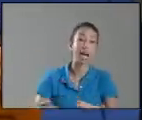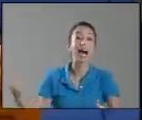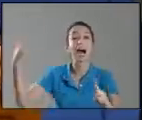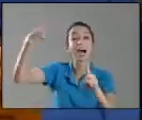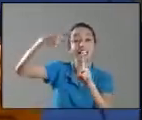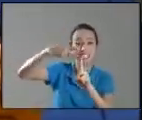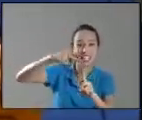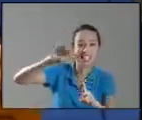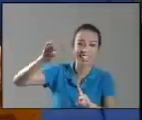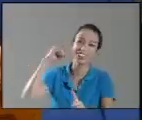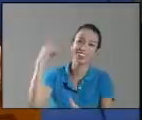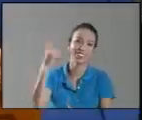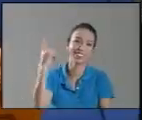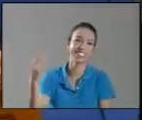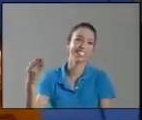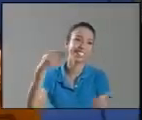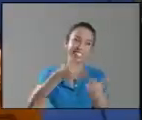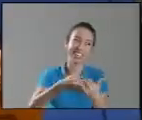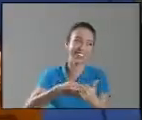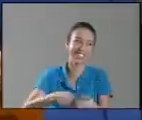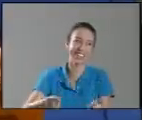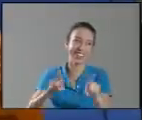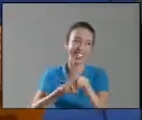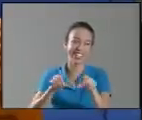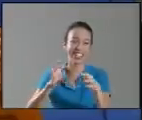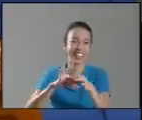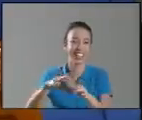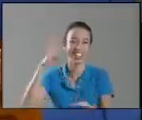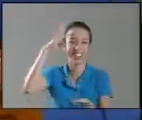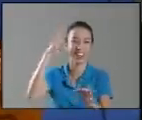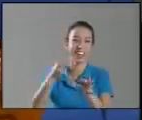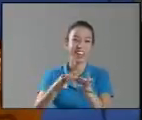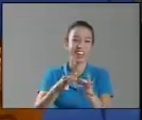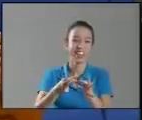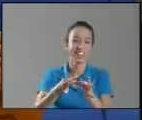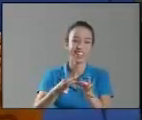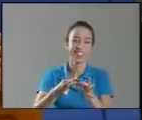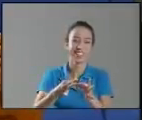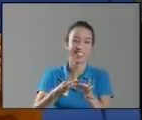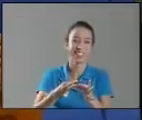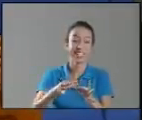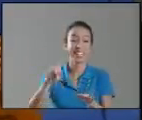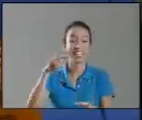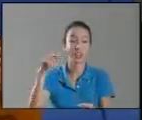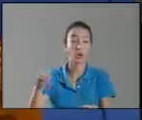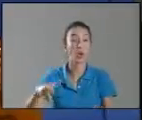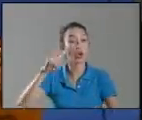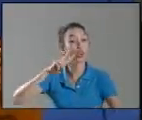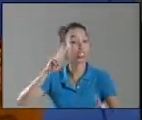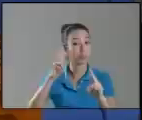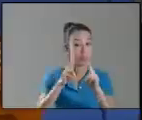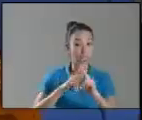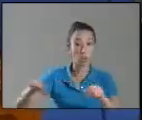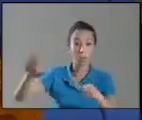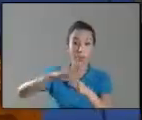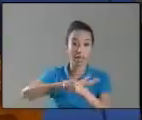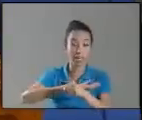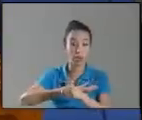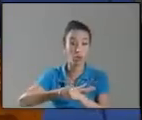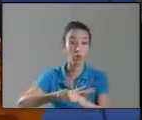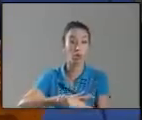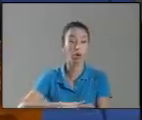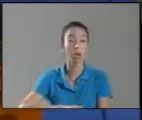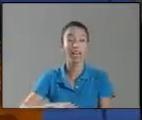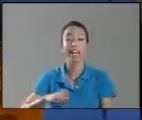Y lo explicamos, pero tenemos que tener pie de imprenta. Volvamos al punto. Hasta que todos lleguemos a la unidad de la fe. Y